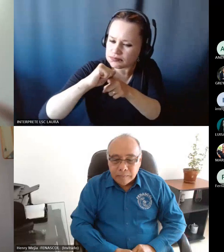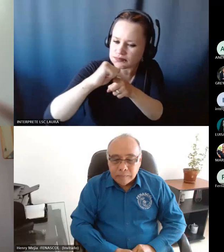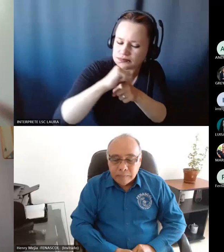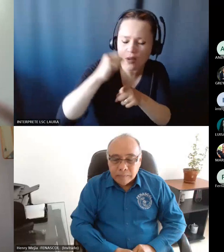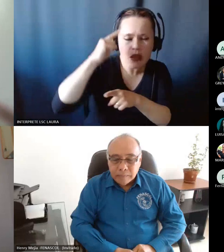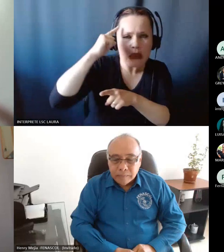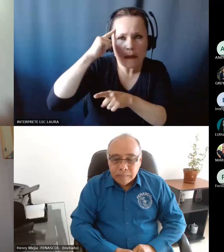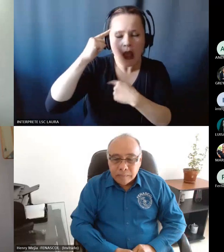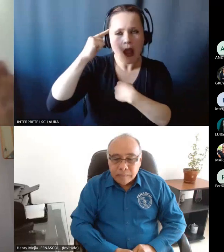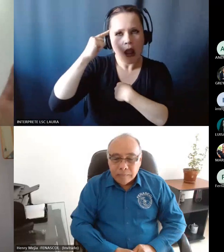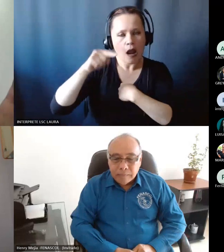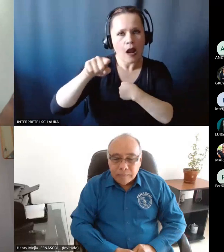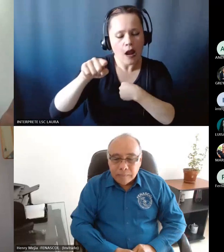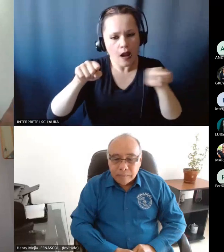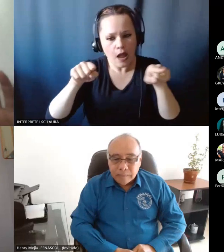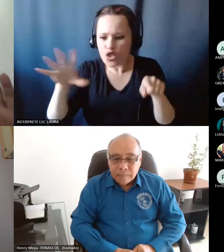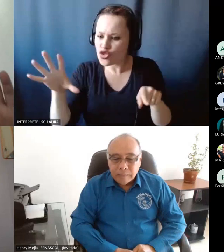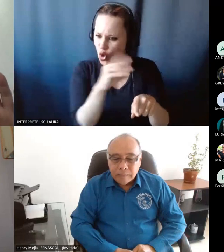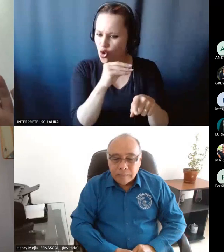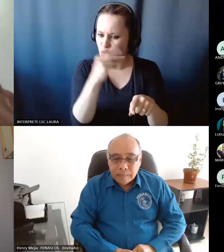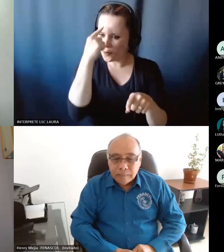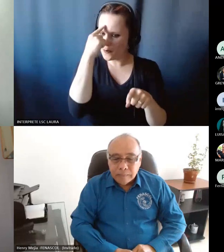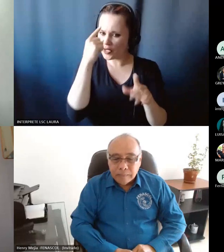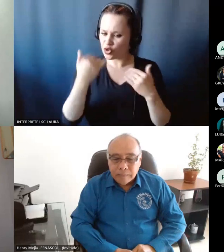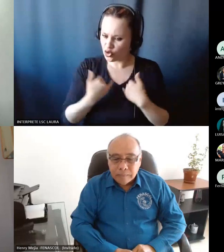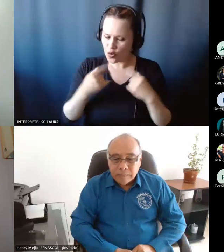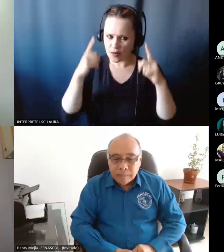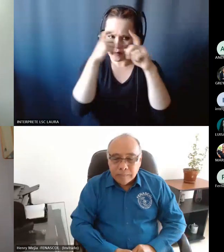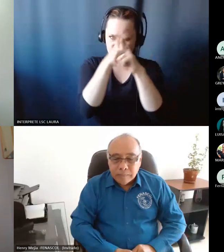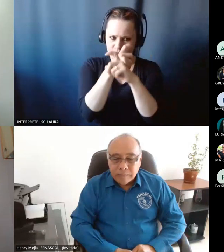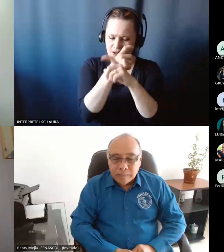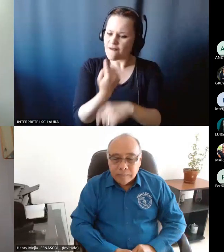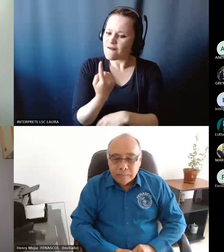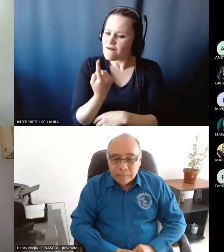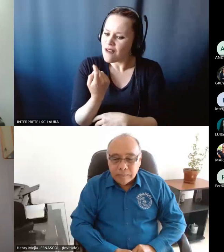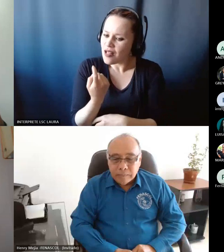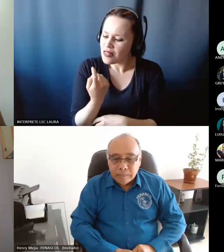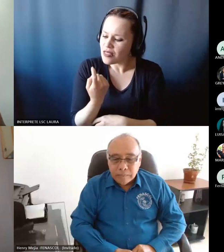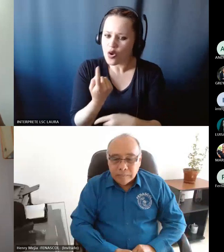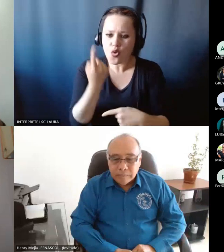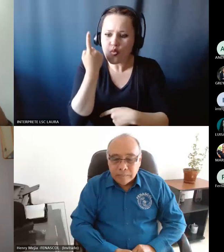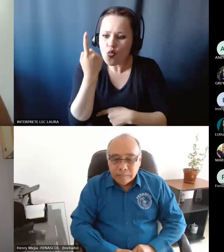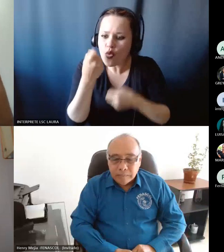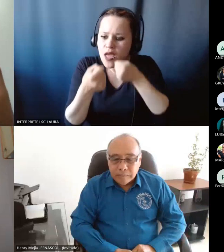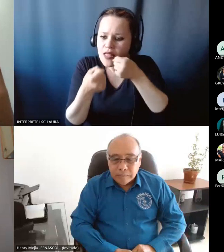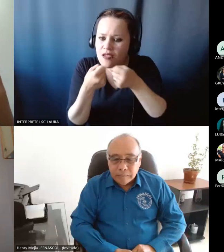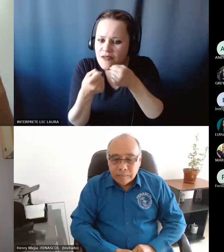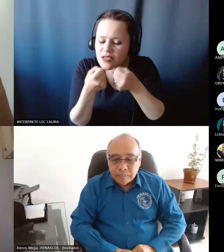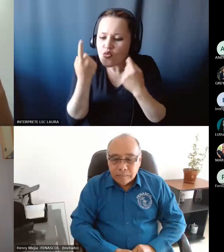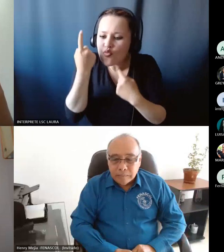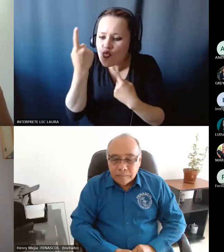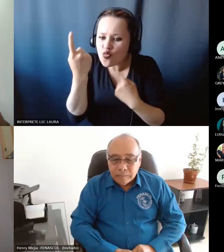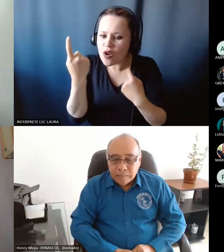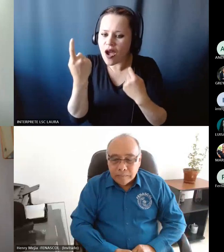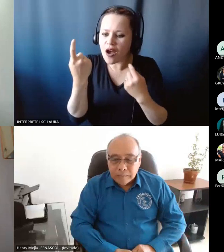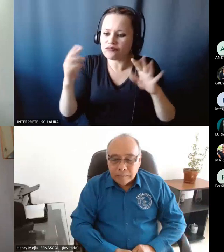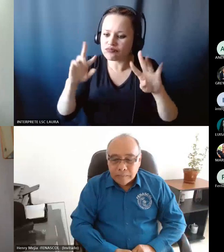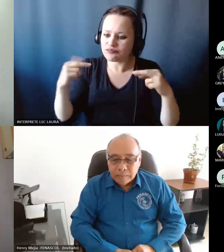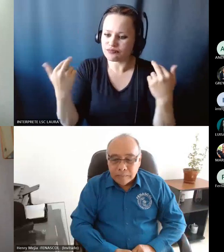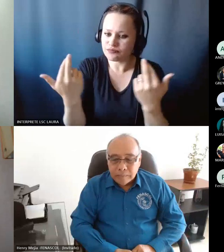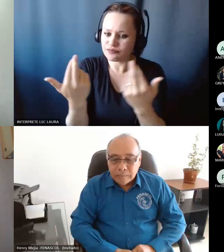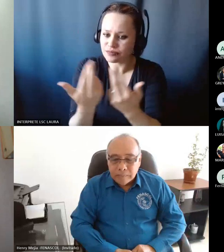todos me hice la reflexión de No hemos hecho sino una entrevista una rueda de prensa en